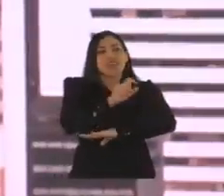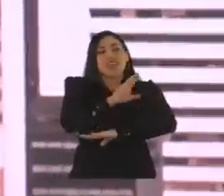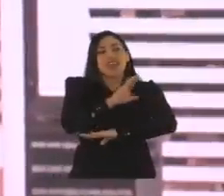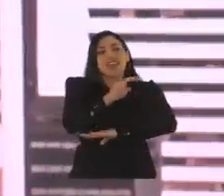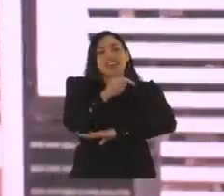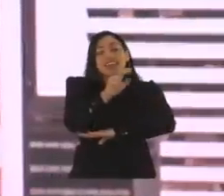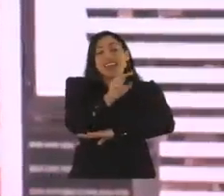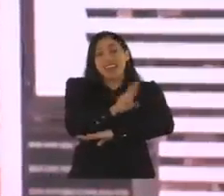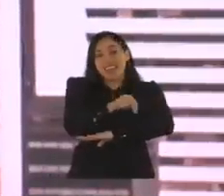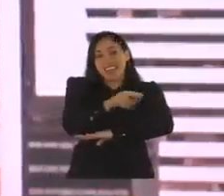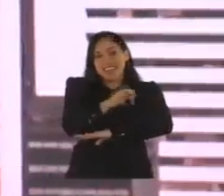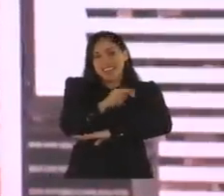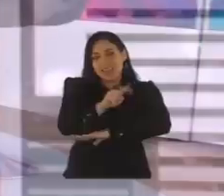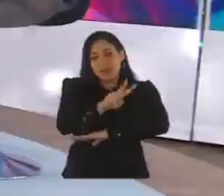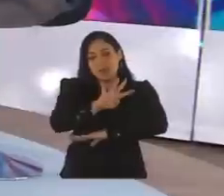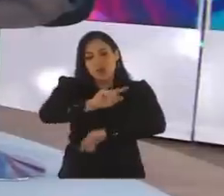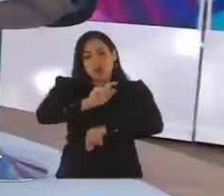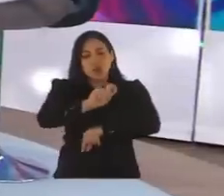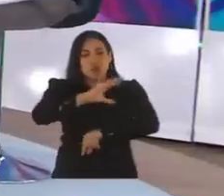www.ntn24.com.